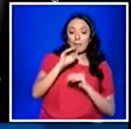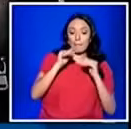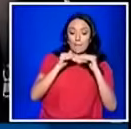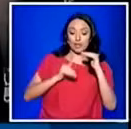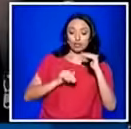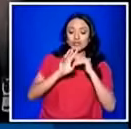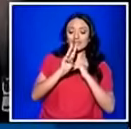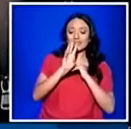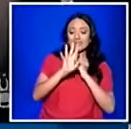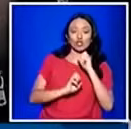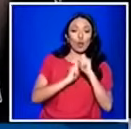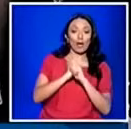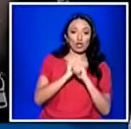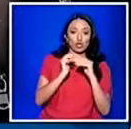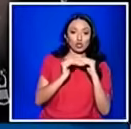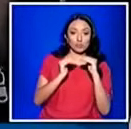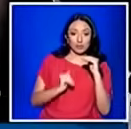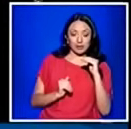y también